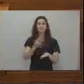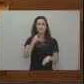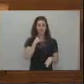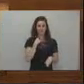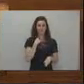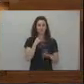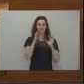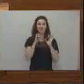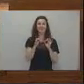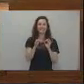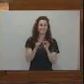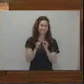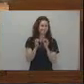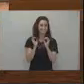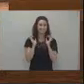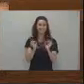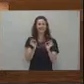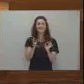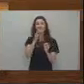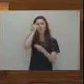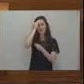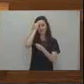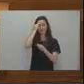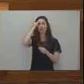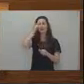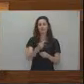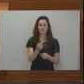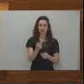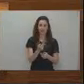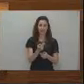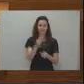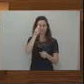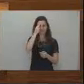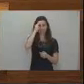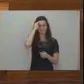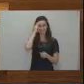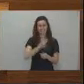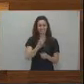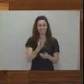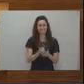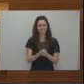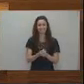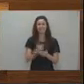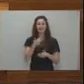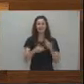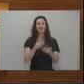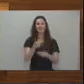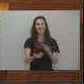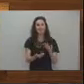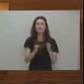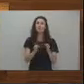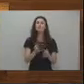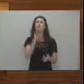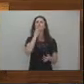de ámbitos perdedores. Yo creo que es importante respetar los procedimientos. Nos hemos tomado muy en